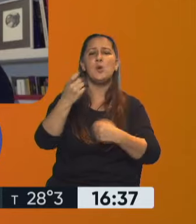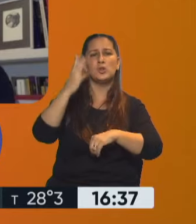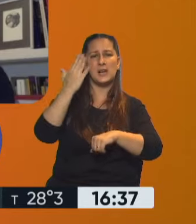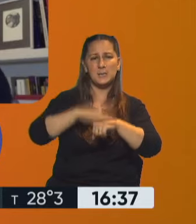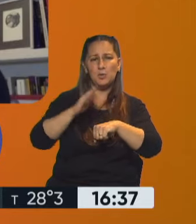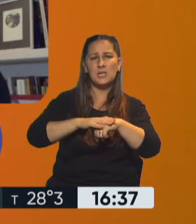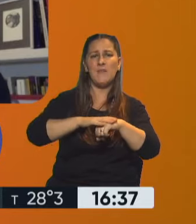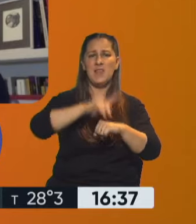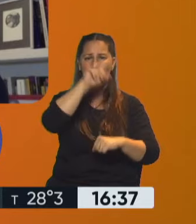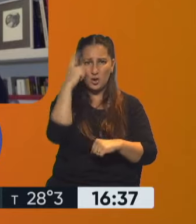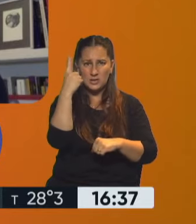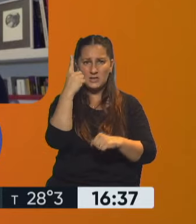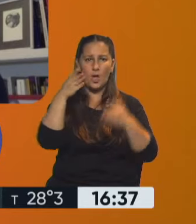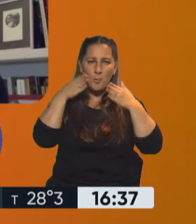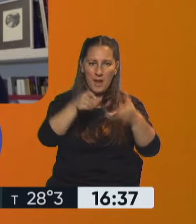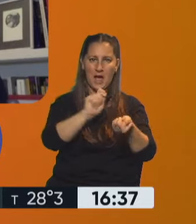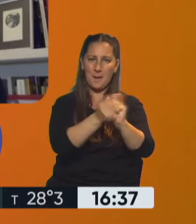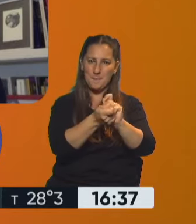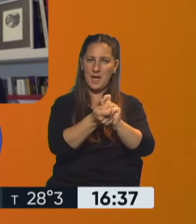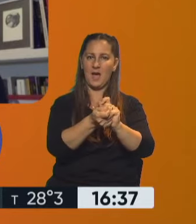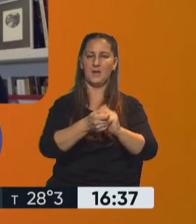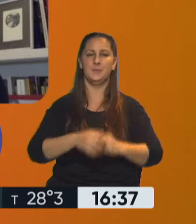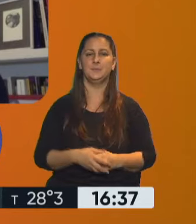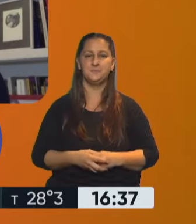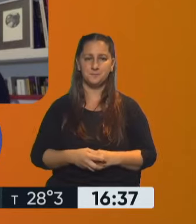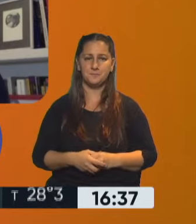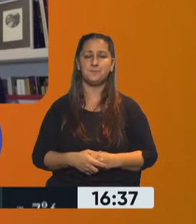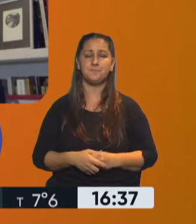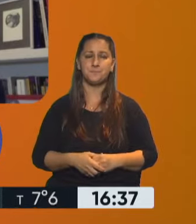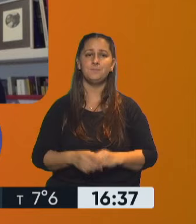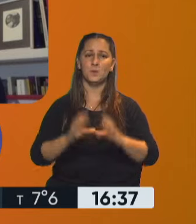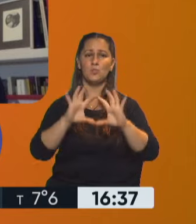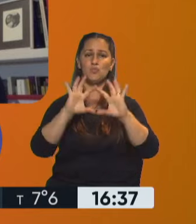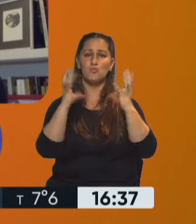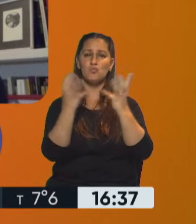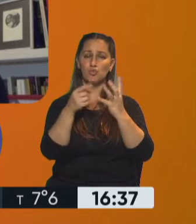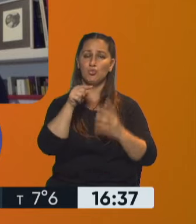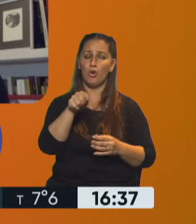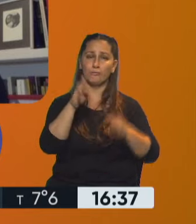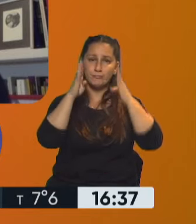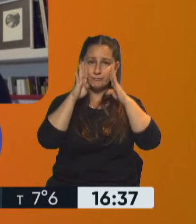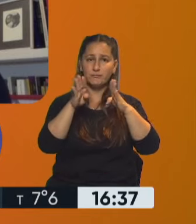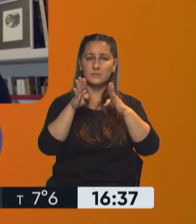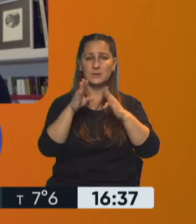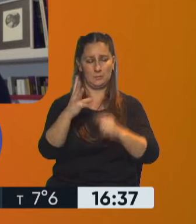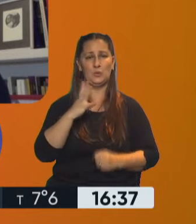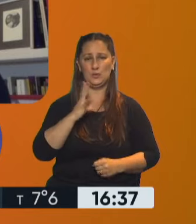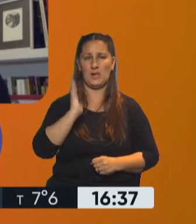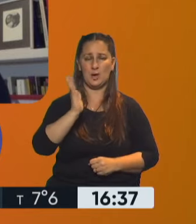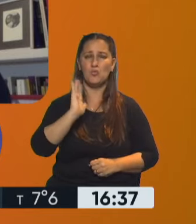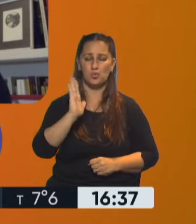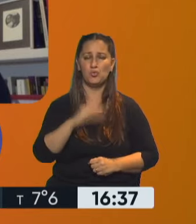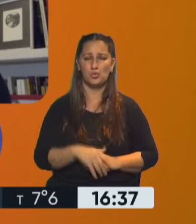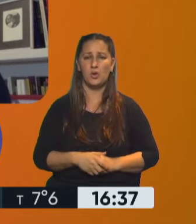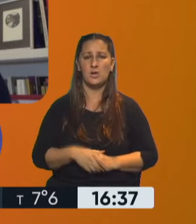políticas que nos permitan ir en esa dirección. Claramente el mundo va hacia eso, lo que pasa que, bueno, todavía falta, ¿no? Falta mucho y